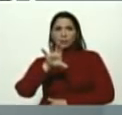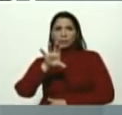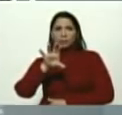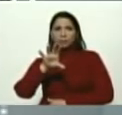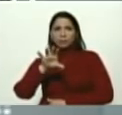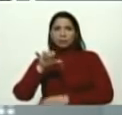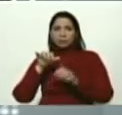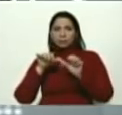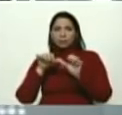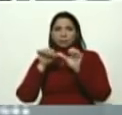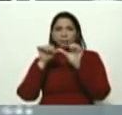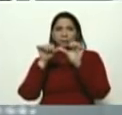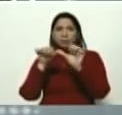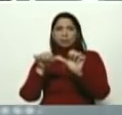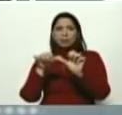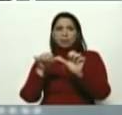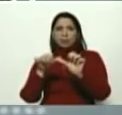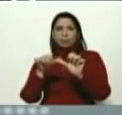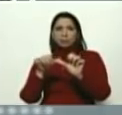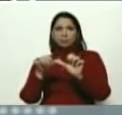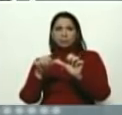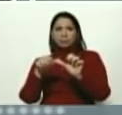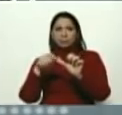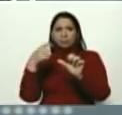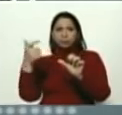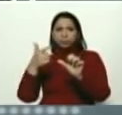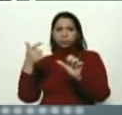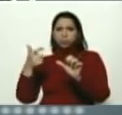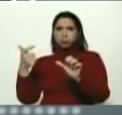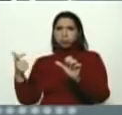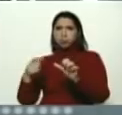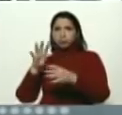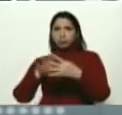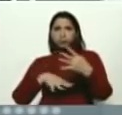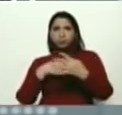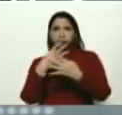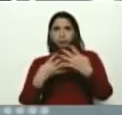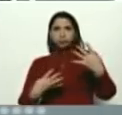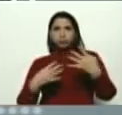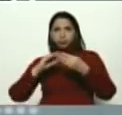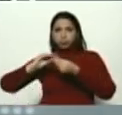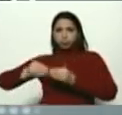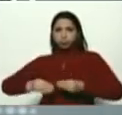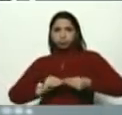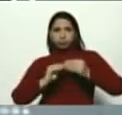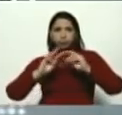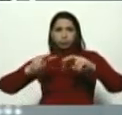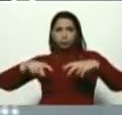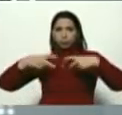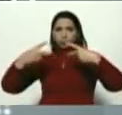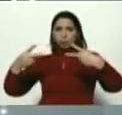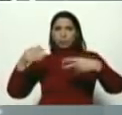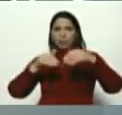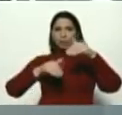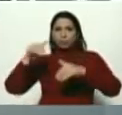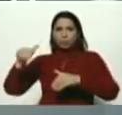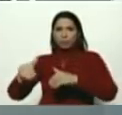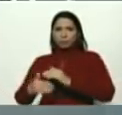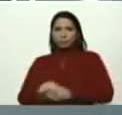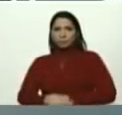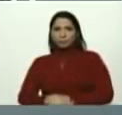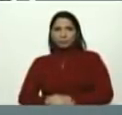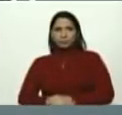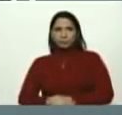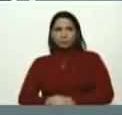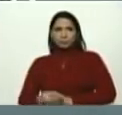siga cabalgando su cronograma de renovación electoral